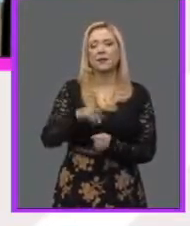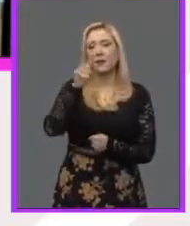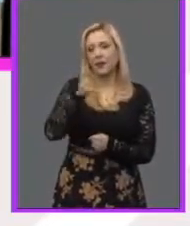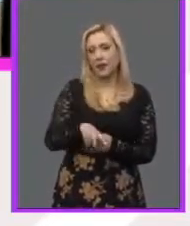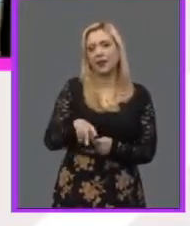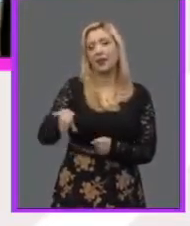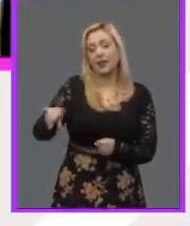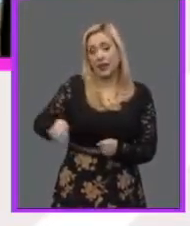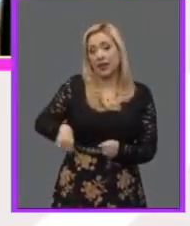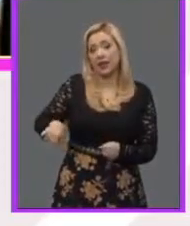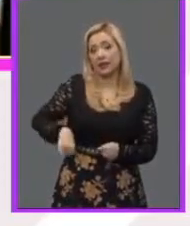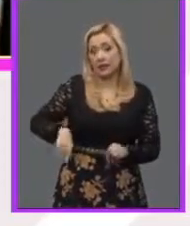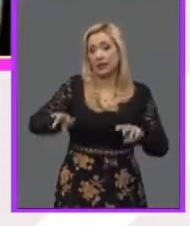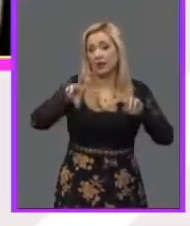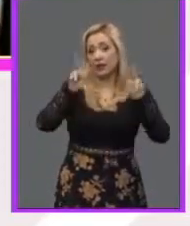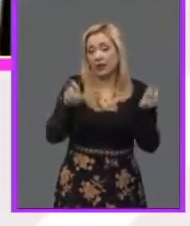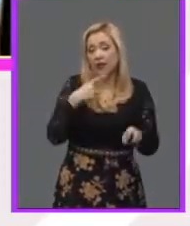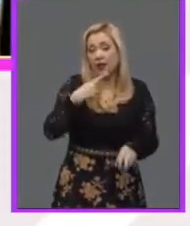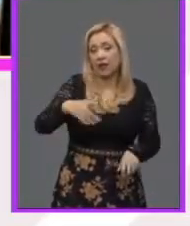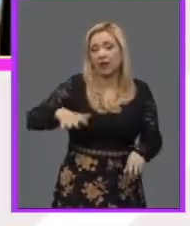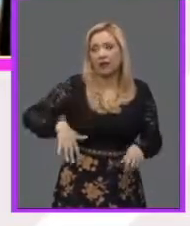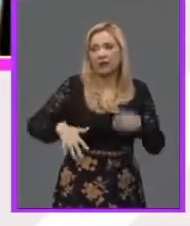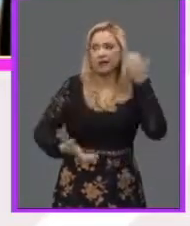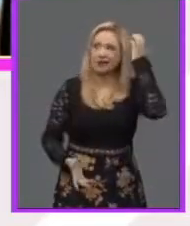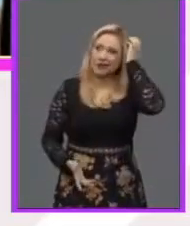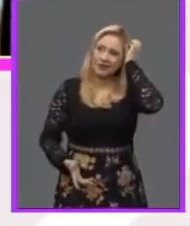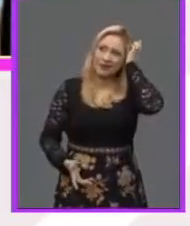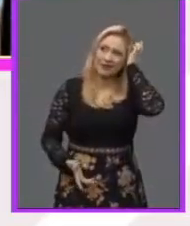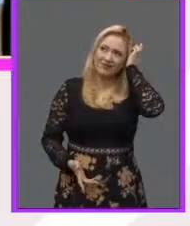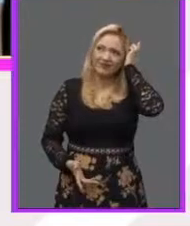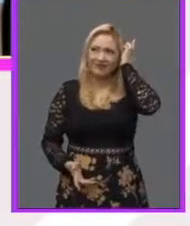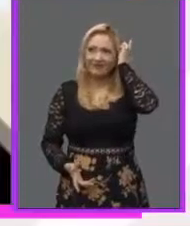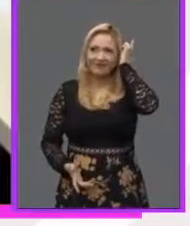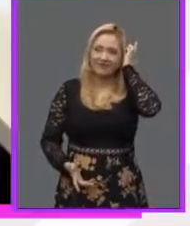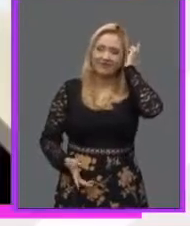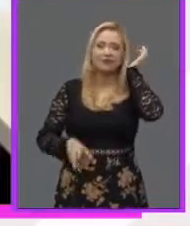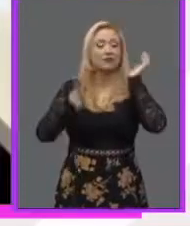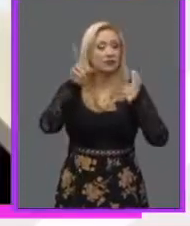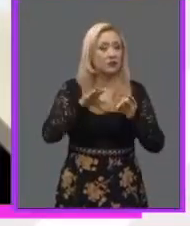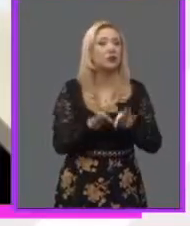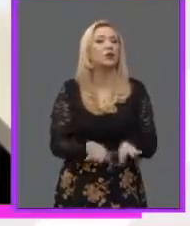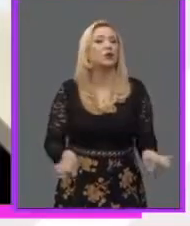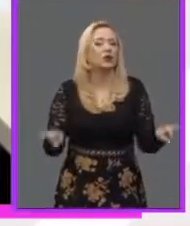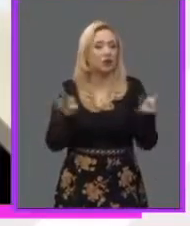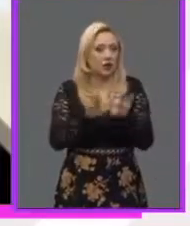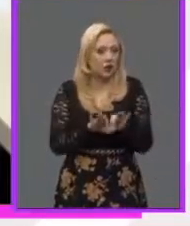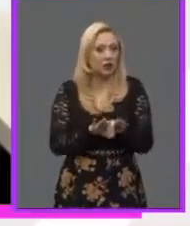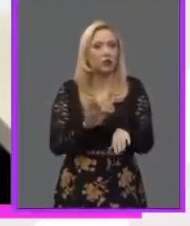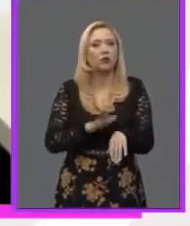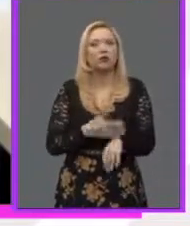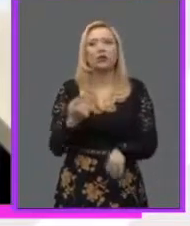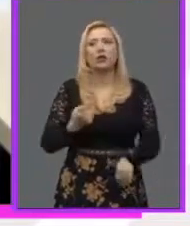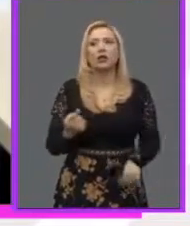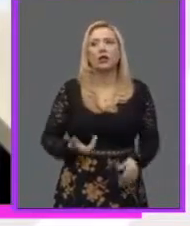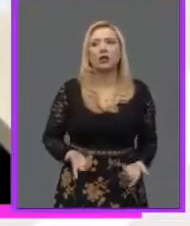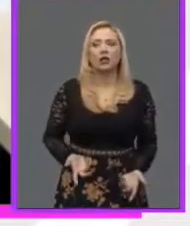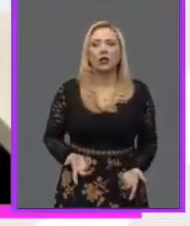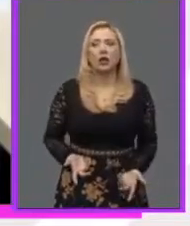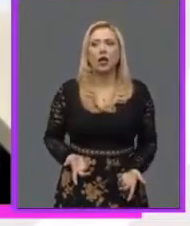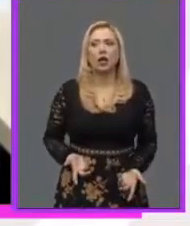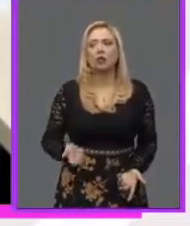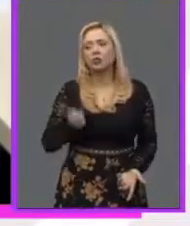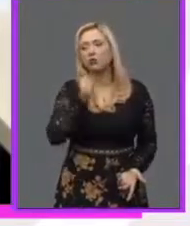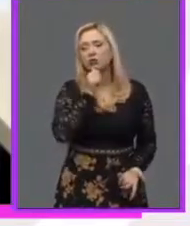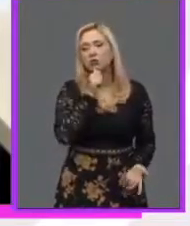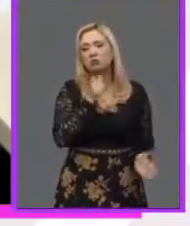por el interés en el tema, que como tú bien mencionas es un tema que aunque es muy importante y es muy presente, pues no está